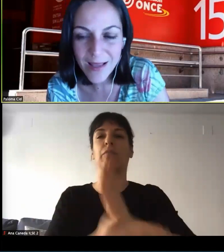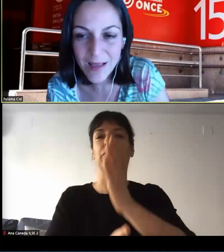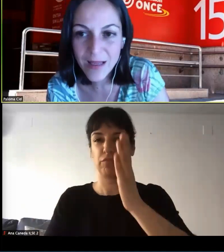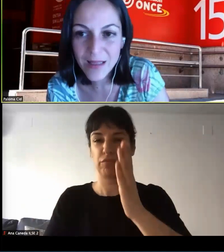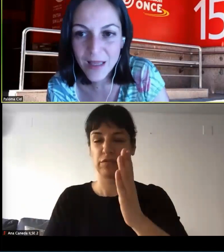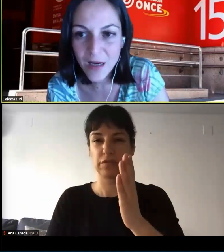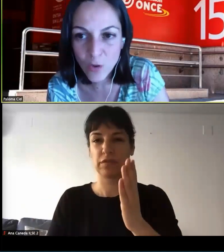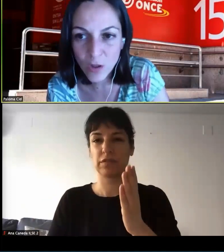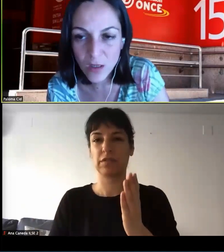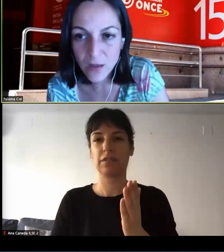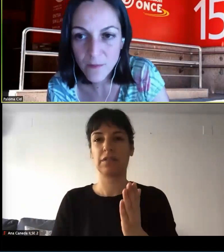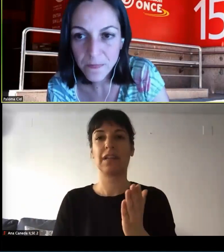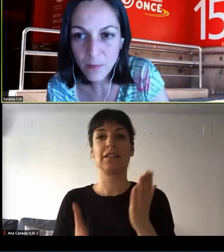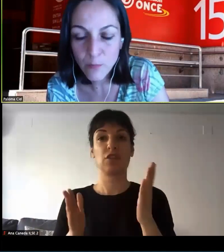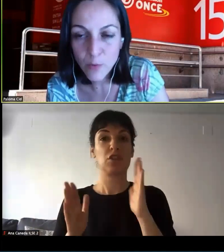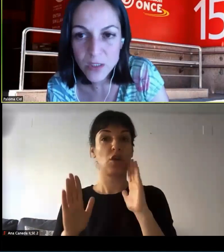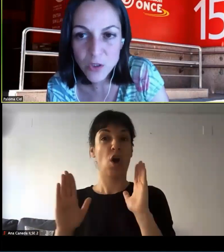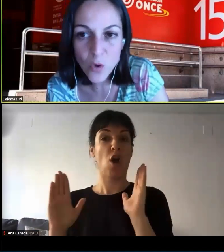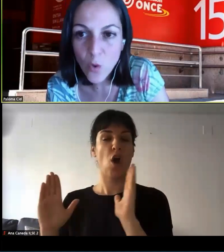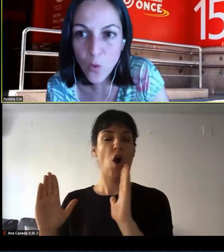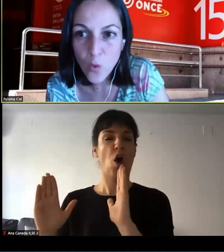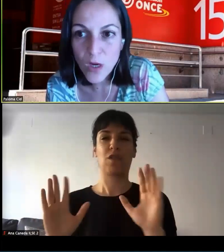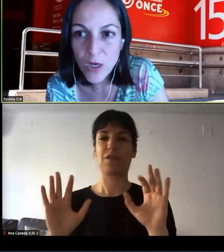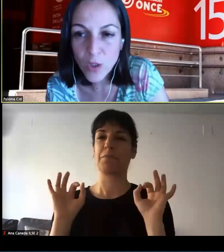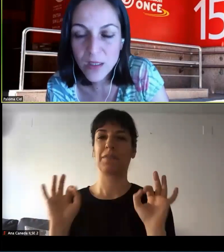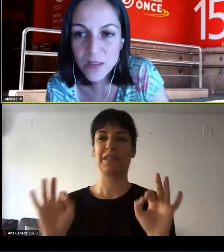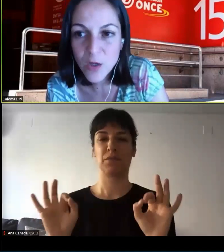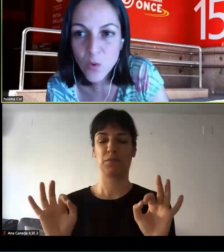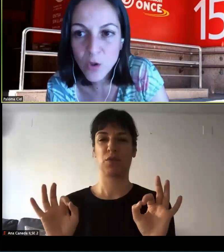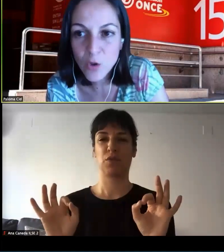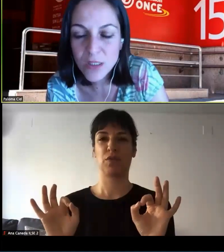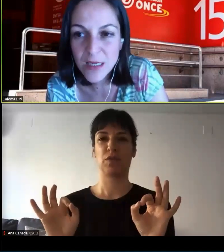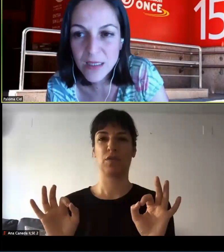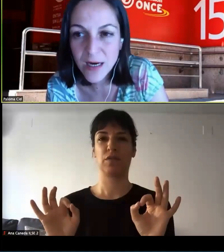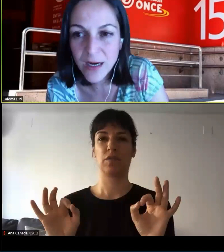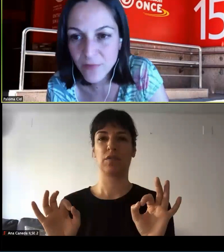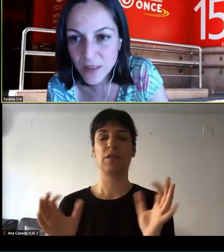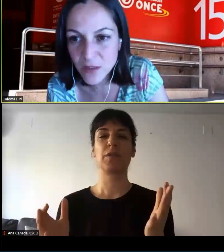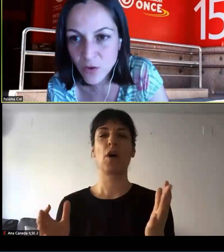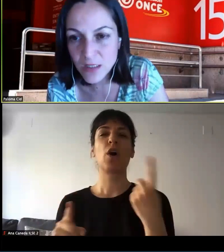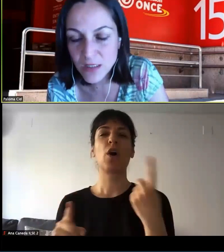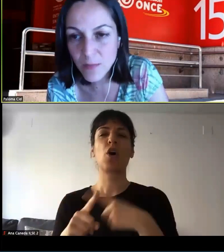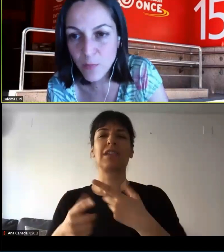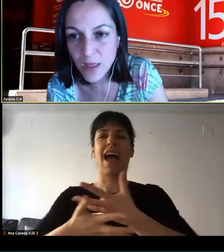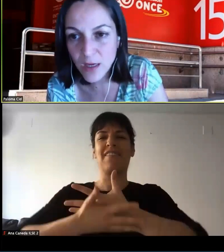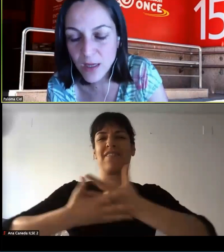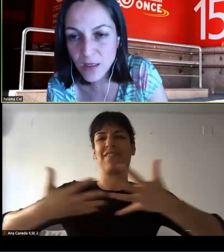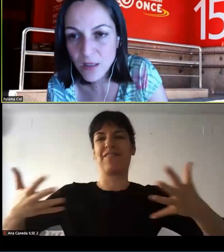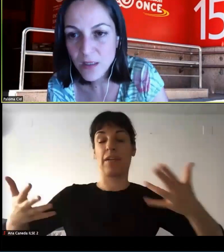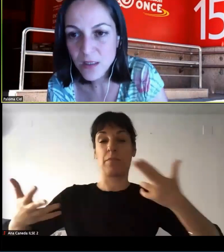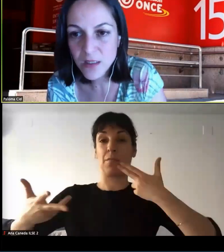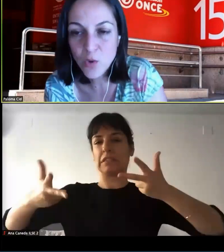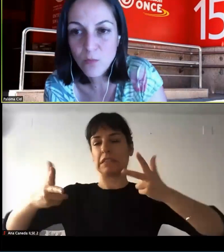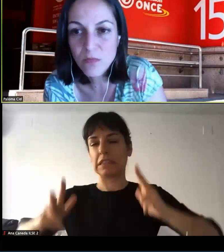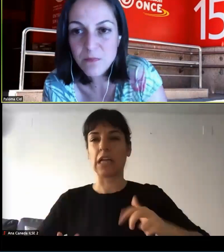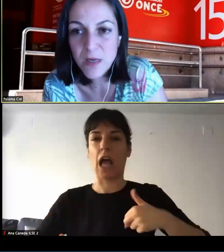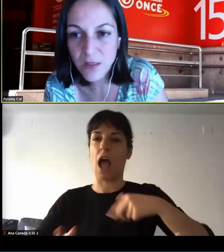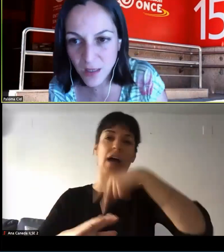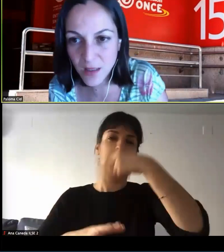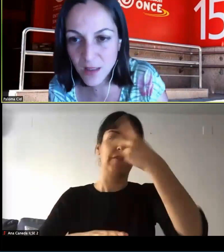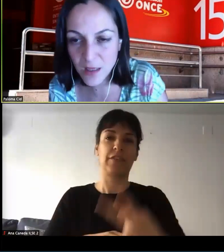hay que quitar el orden. Por eso, o el orden ya no en cosas grandes con las que me pueda caer, sino